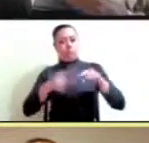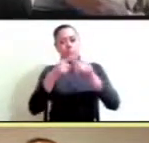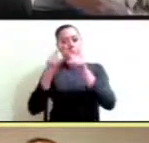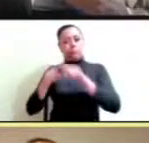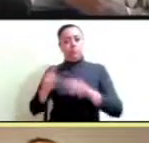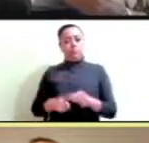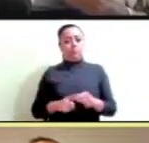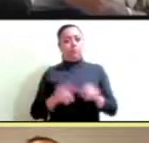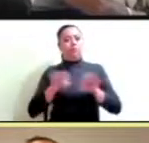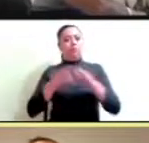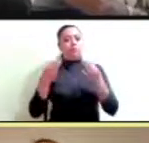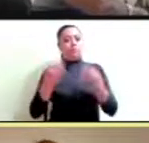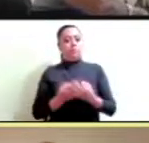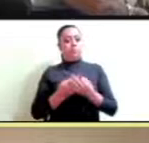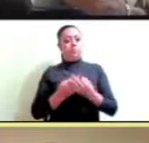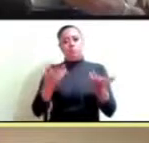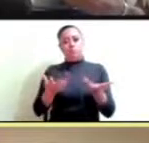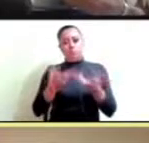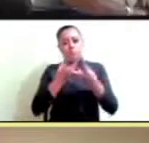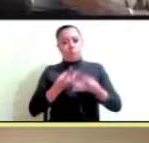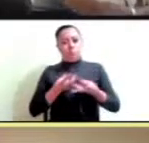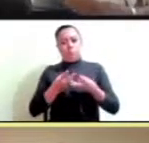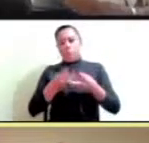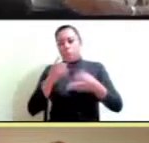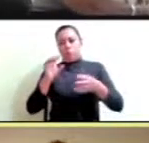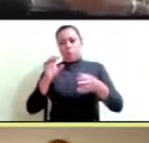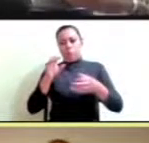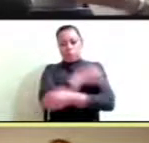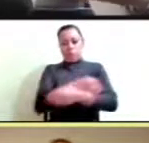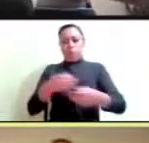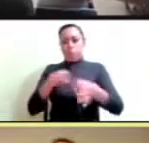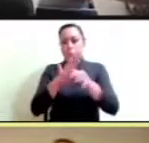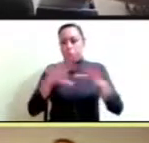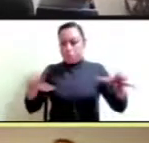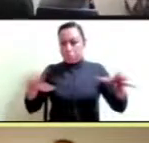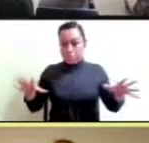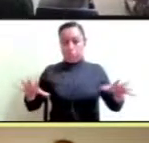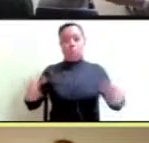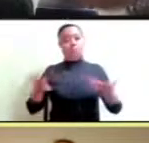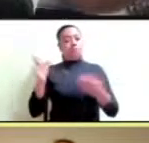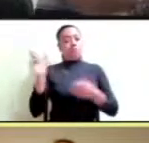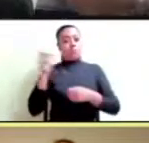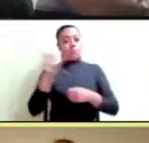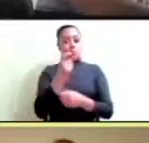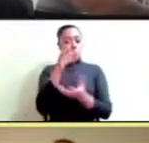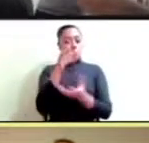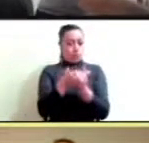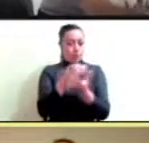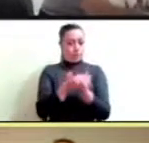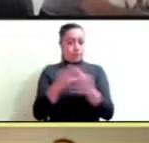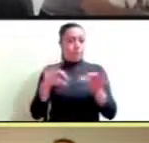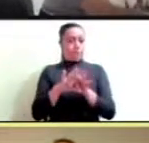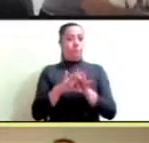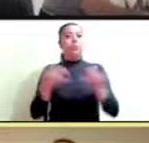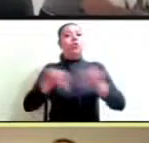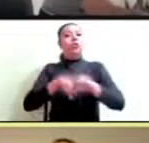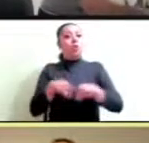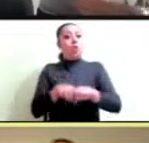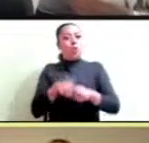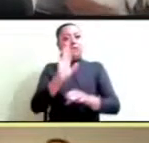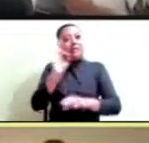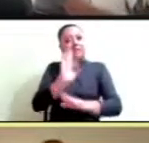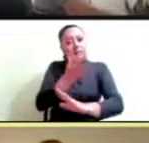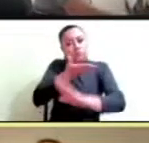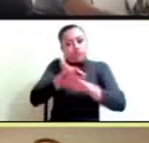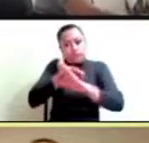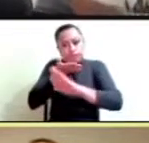familia, sino para proteger a cada uno de sus miembros cuando el vínculo matrimonial que los une provoca conflictos irreparables entre sus miembros